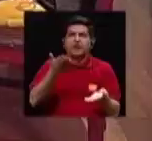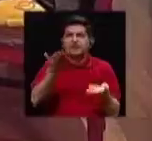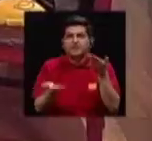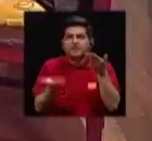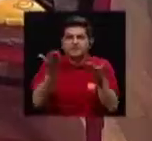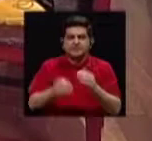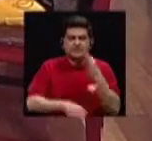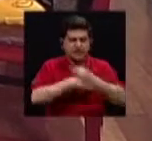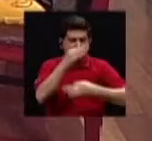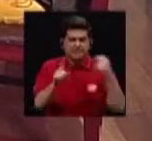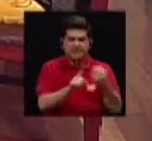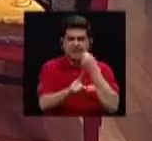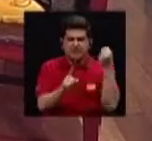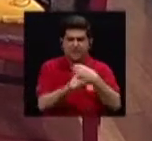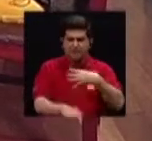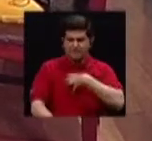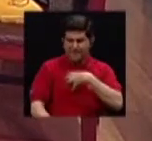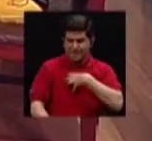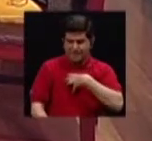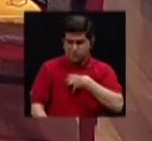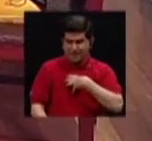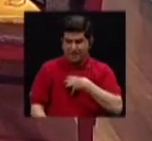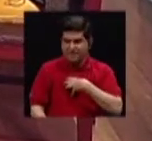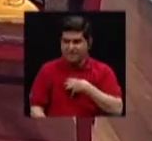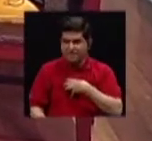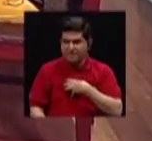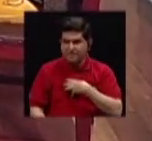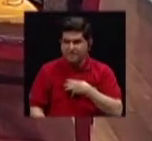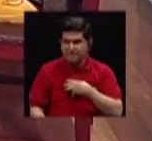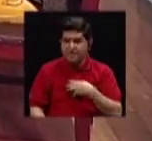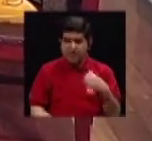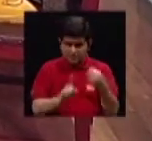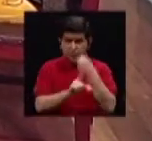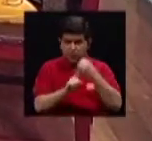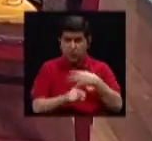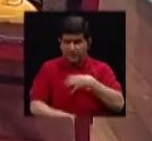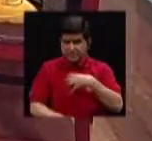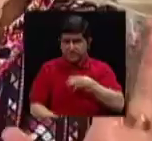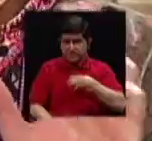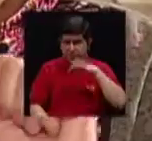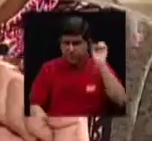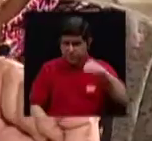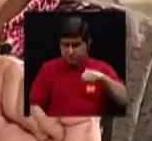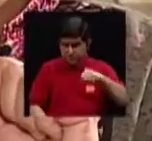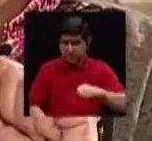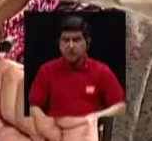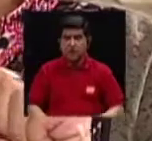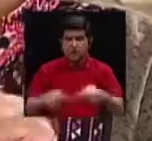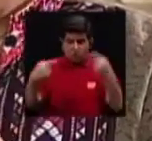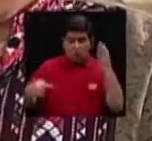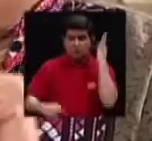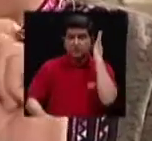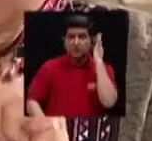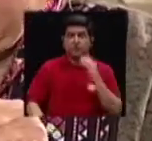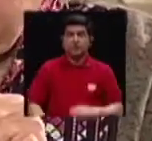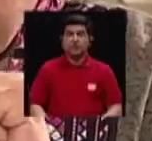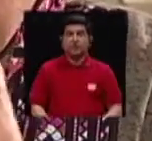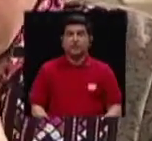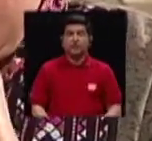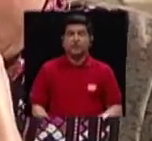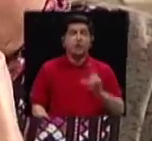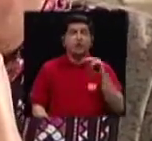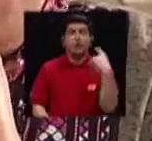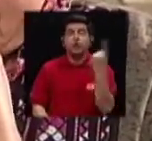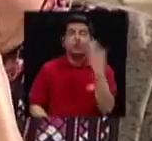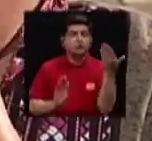una violencia patrimonial. También. Sí. Es una violencia patrimonial contra las mujeres, que no solo